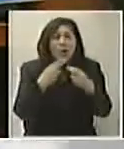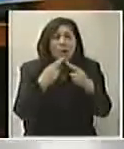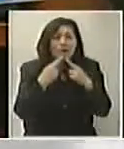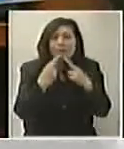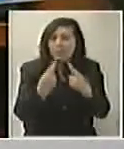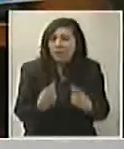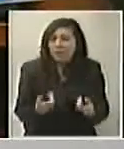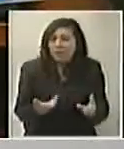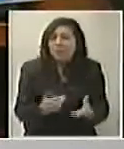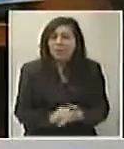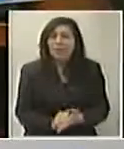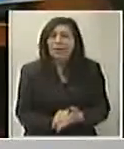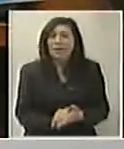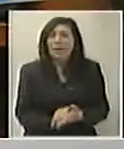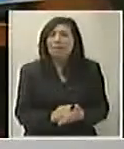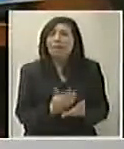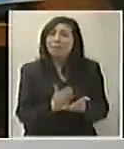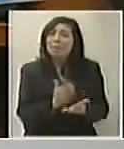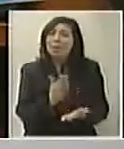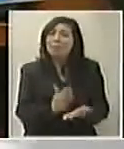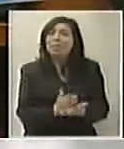resultados en el BRAE?